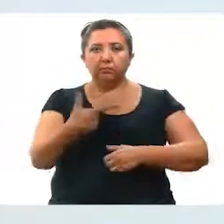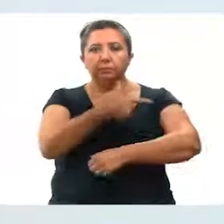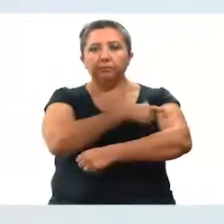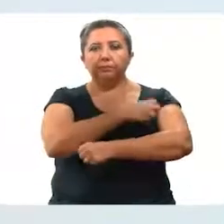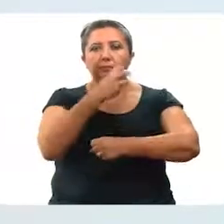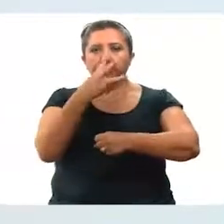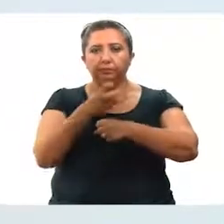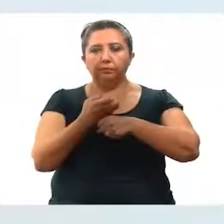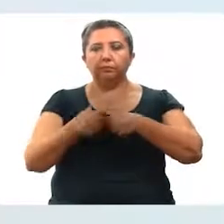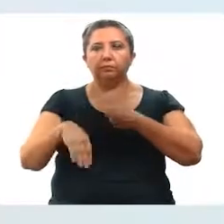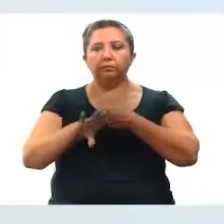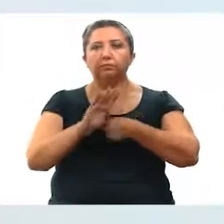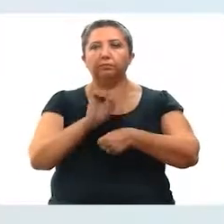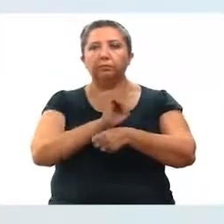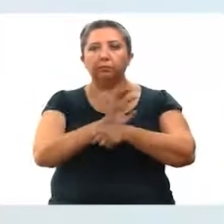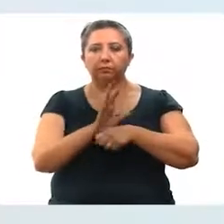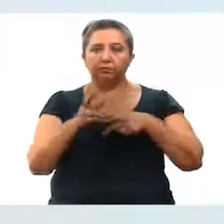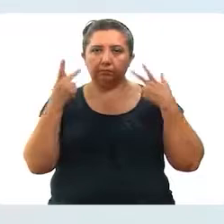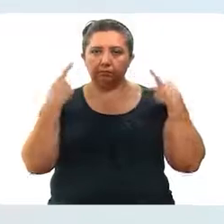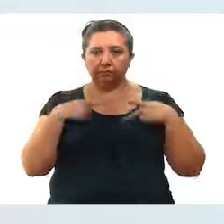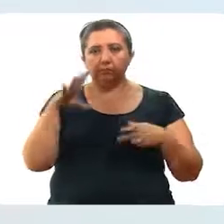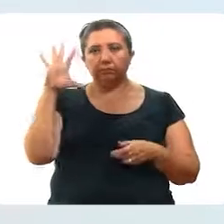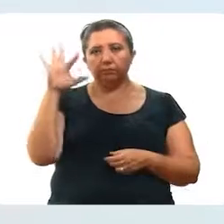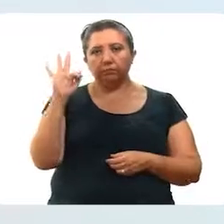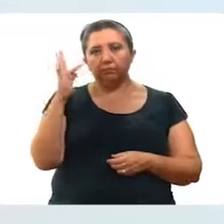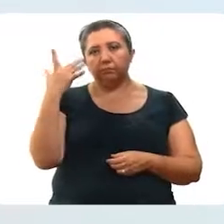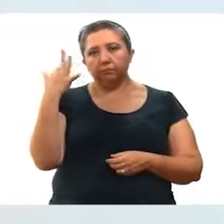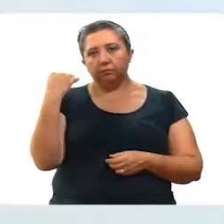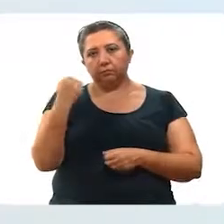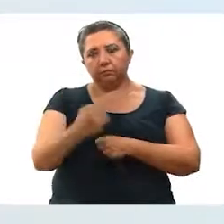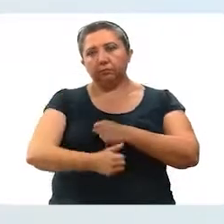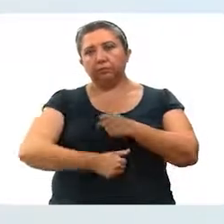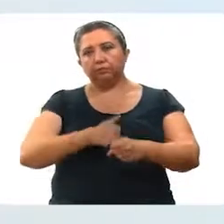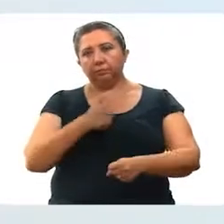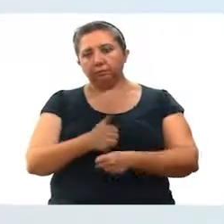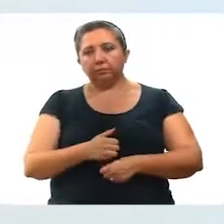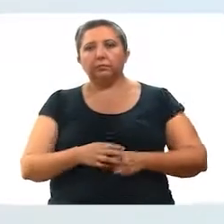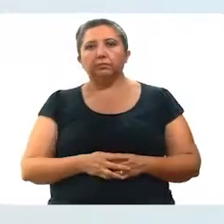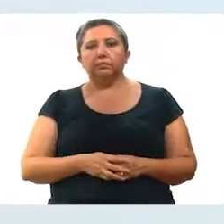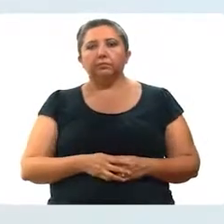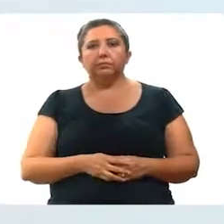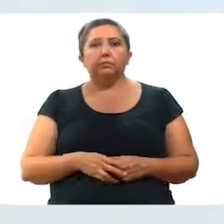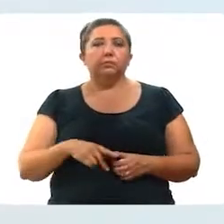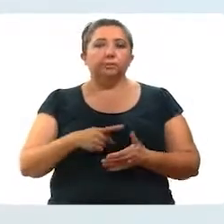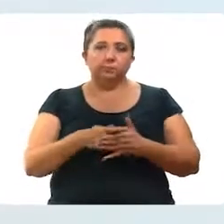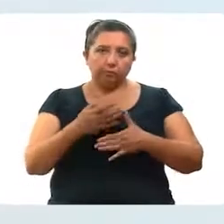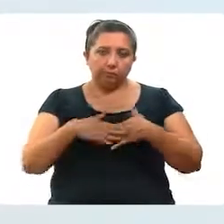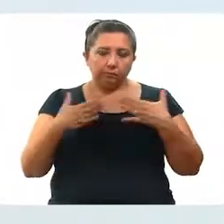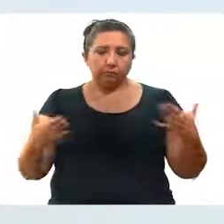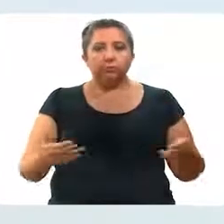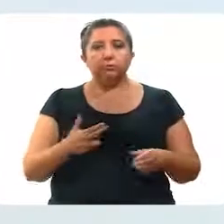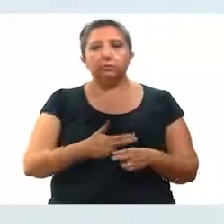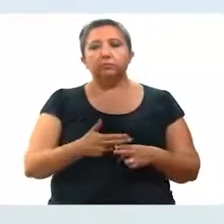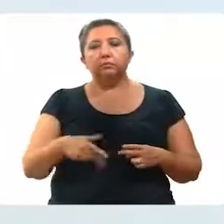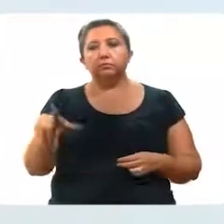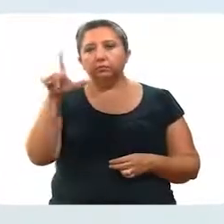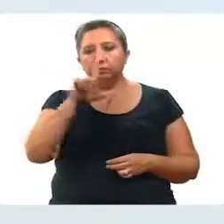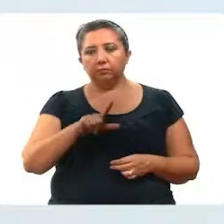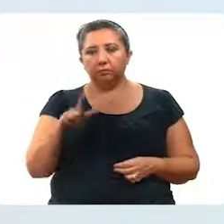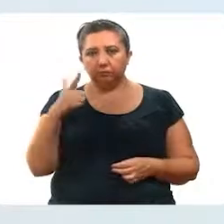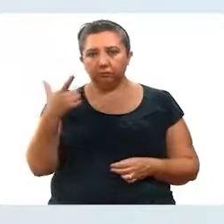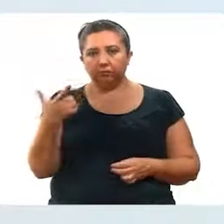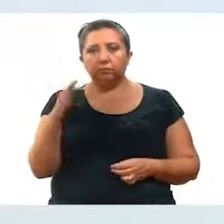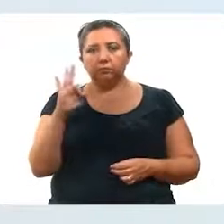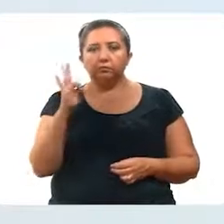de refuerzo contra el coronavirus a población de 40 a 59 años de edad, proceso que se prolongará hasta el lunes 7